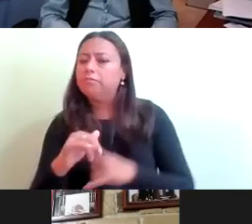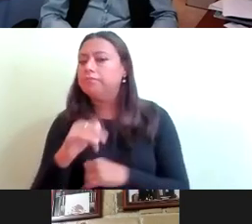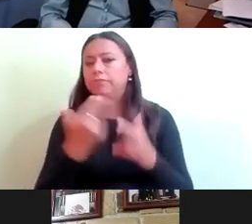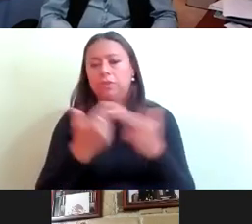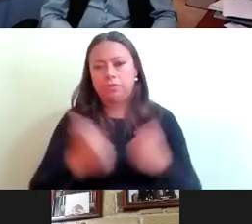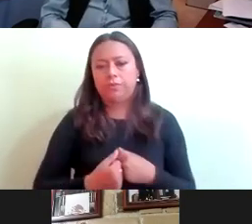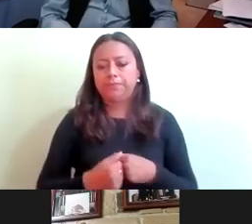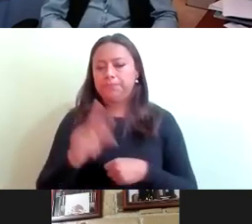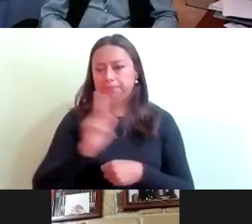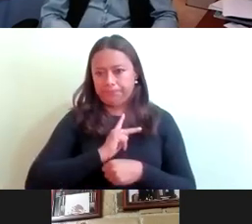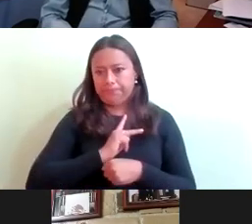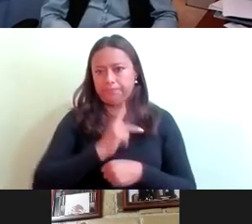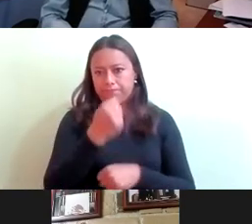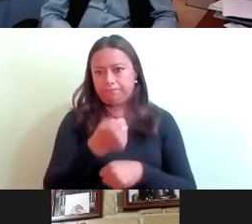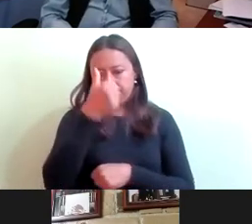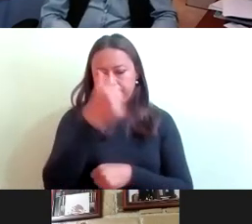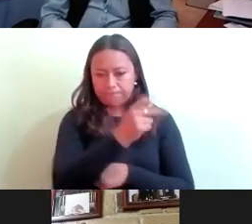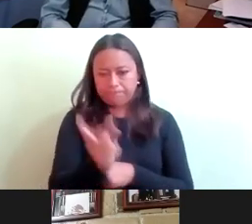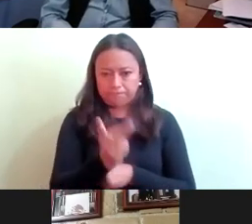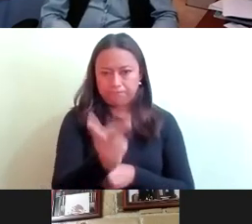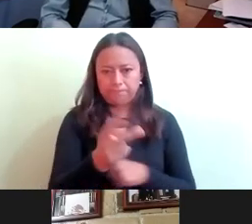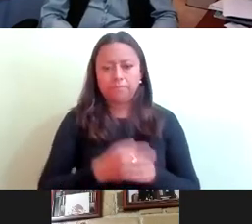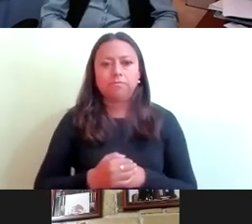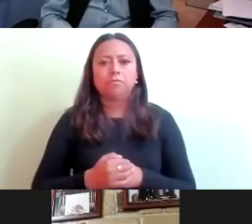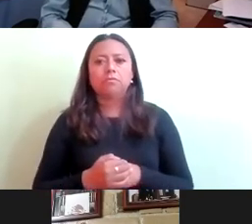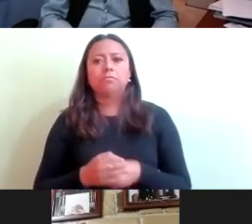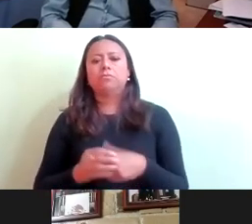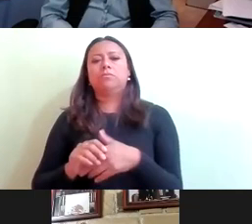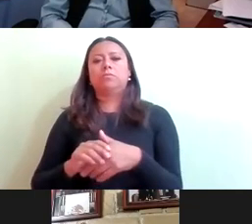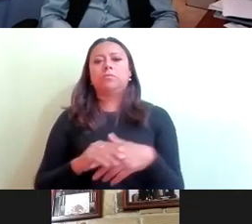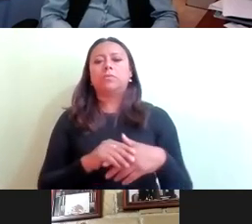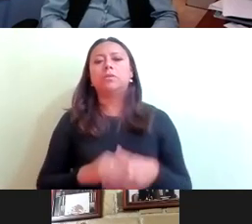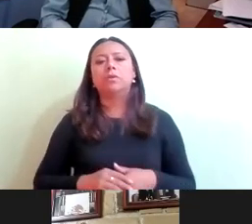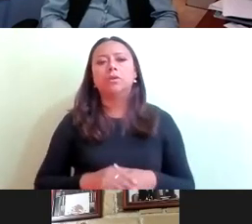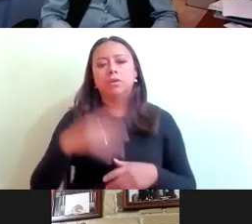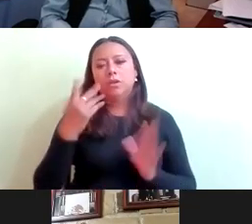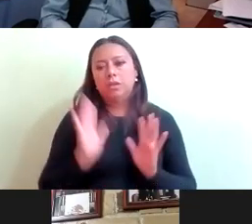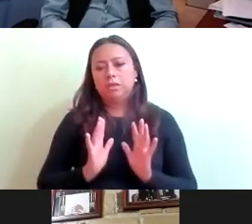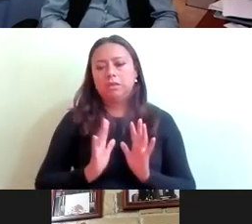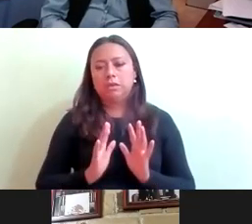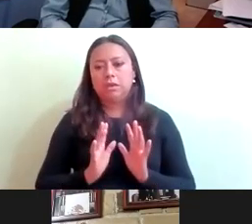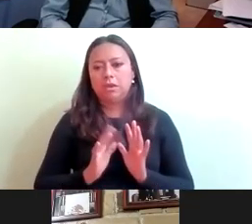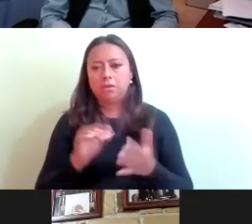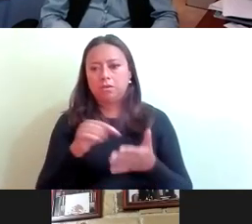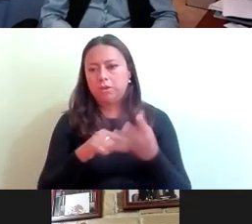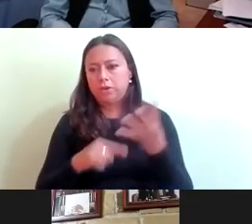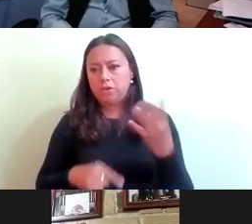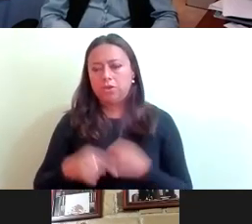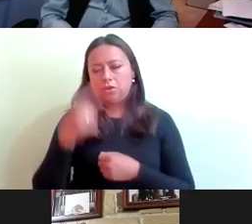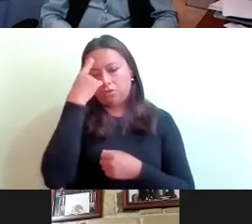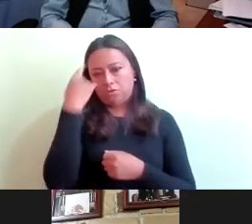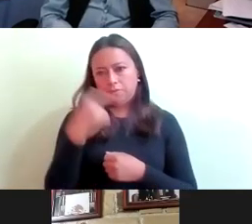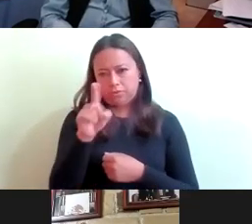para darle puntual seguimiento a las respuestas que sé que usted amablemente me dará, es: ¿con qué